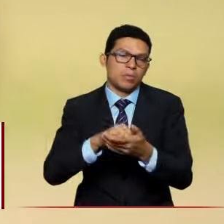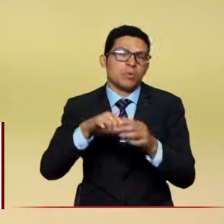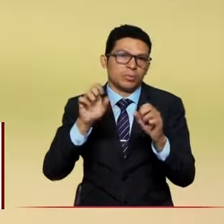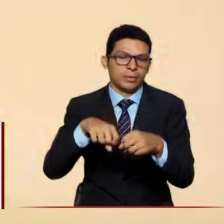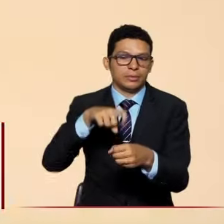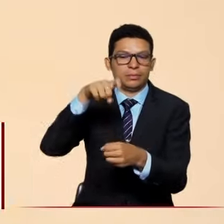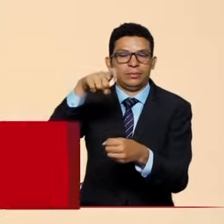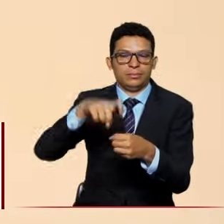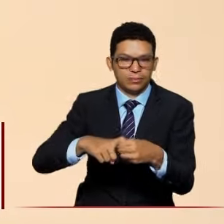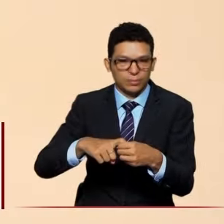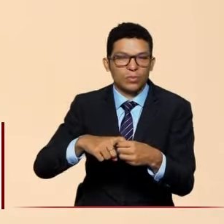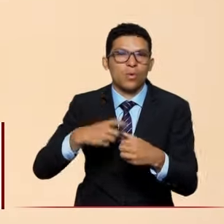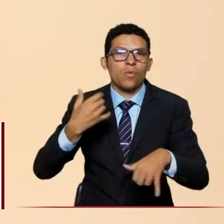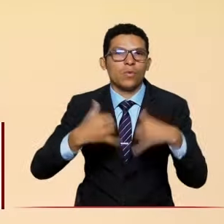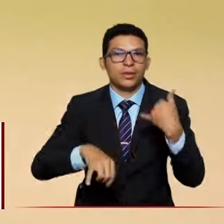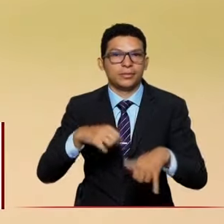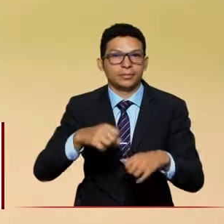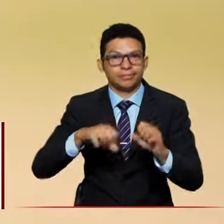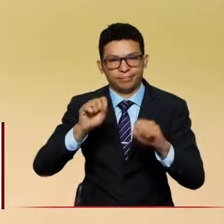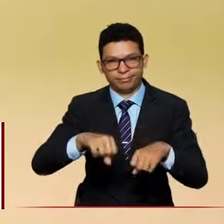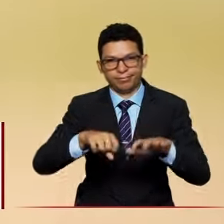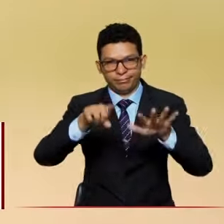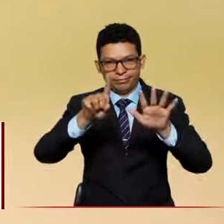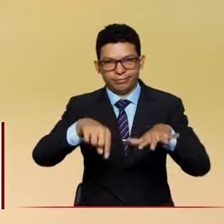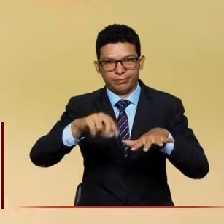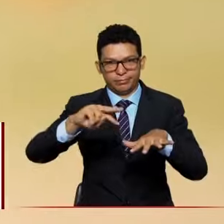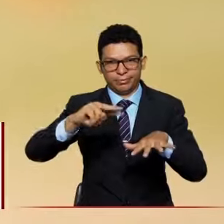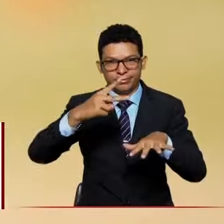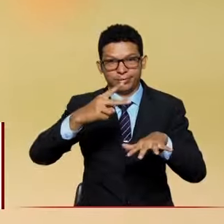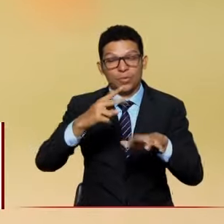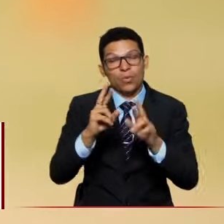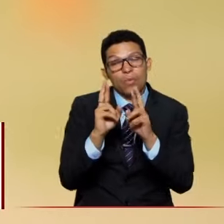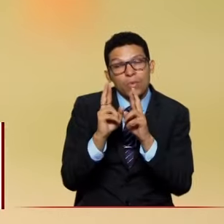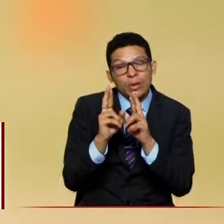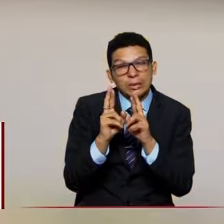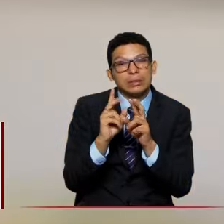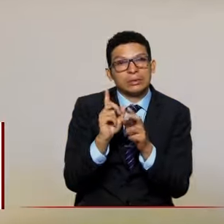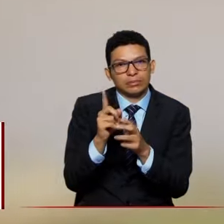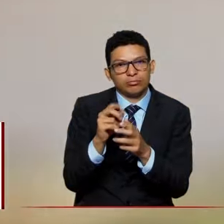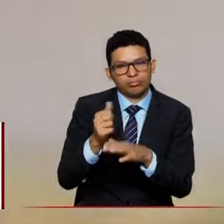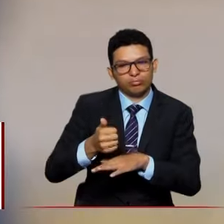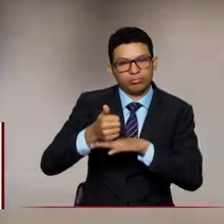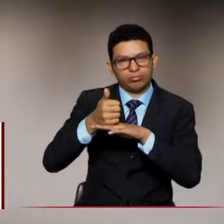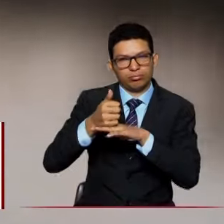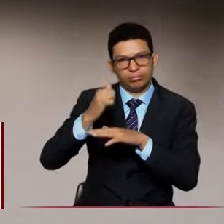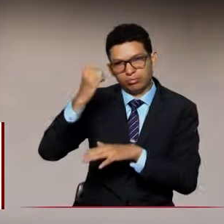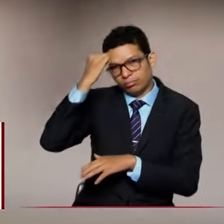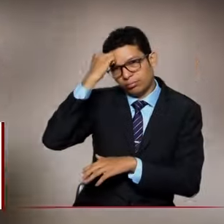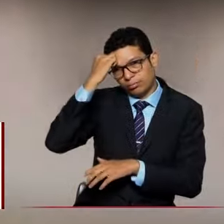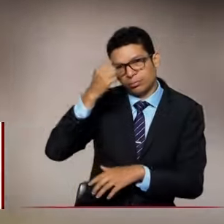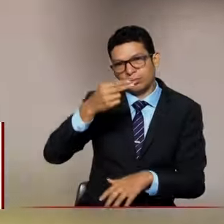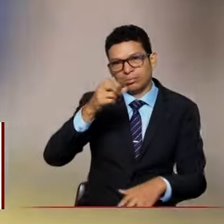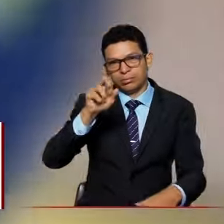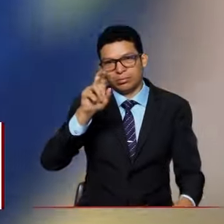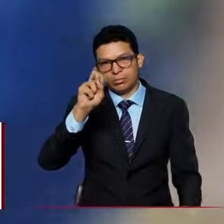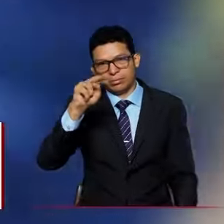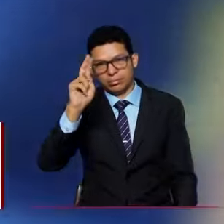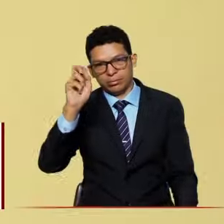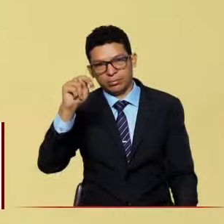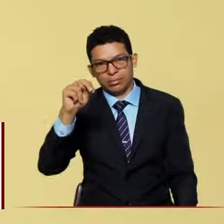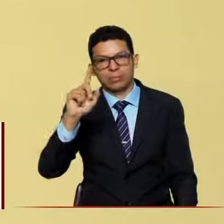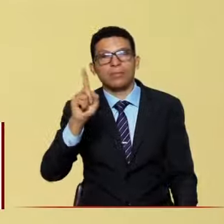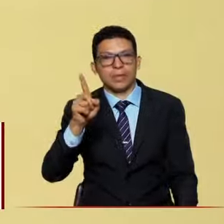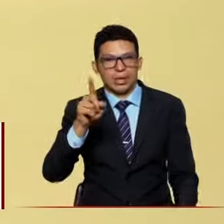inscribir jugadores para el segundo semestre, en donde aspiran bajo la dirección técnica de Hernán Torres no solo a ser protagonistas, sino a